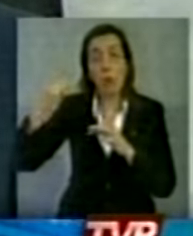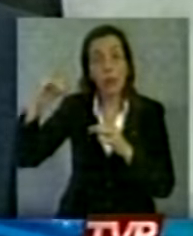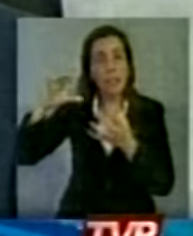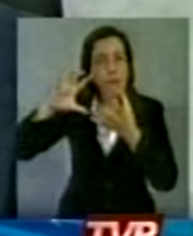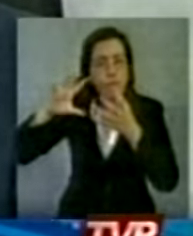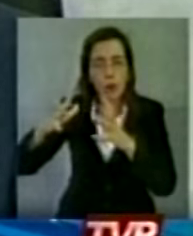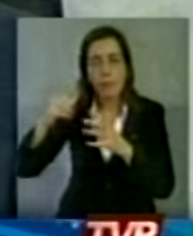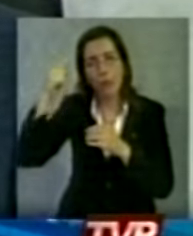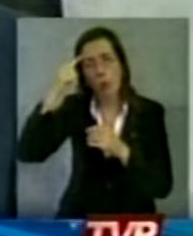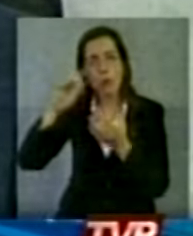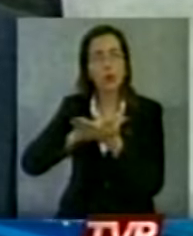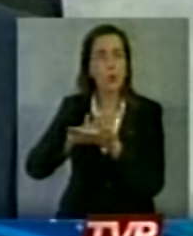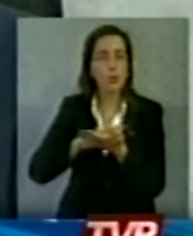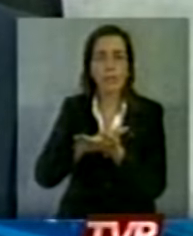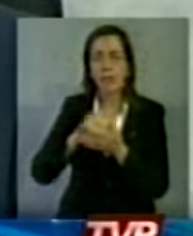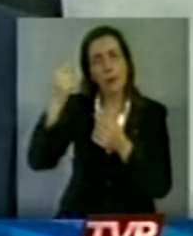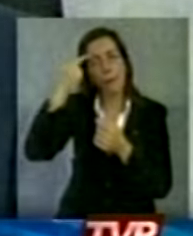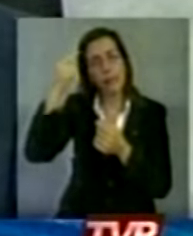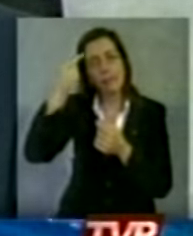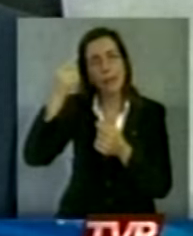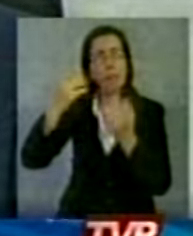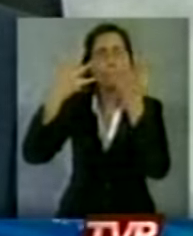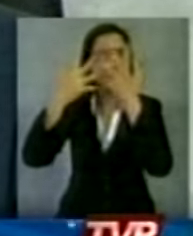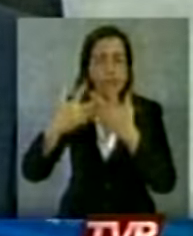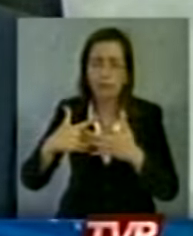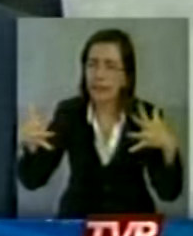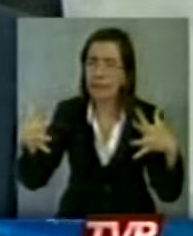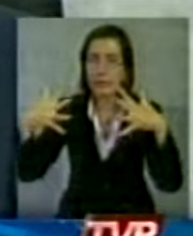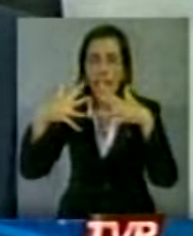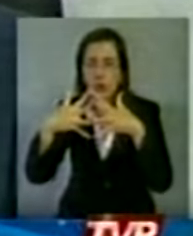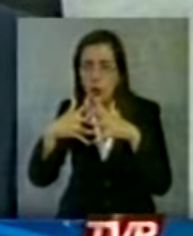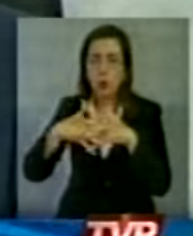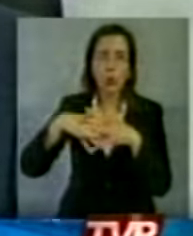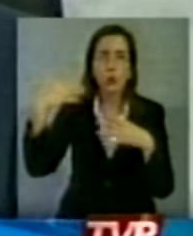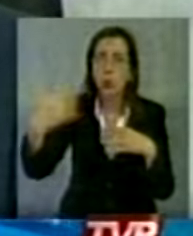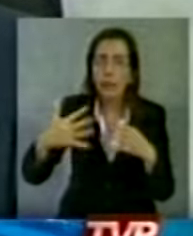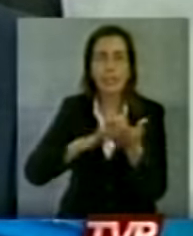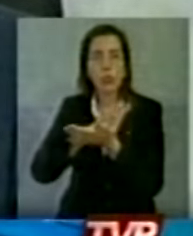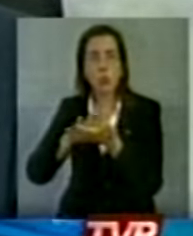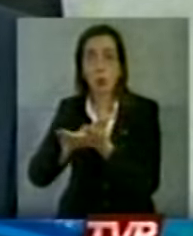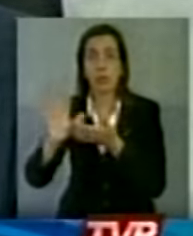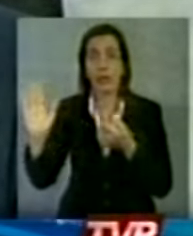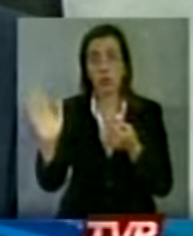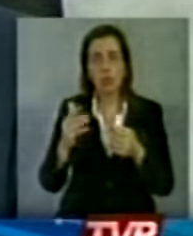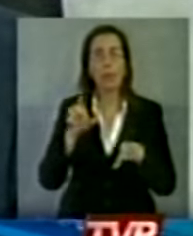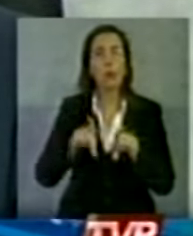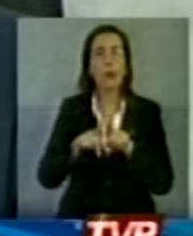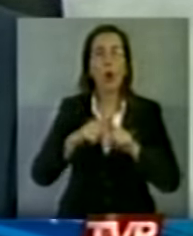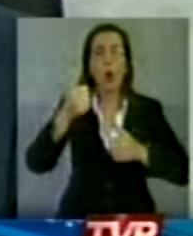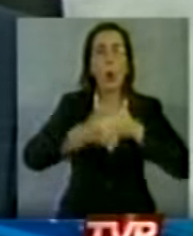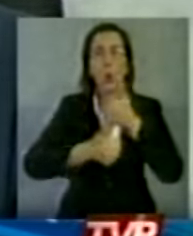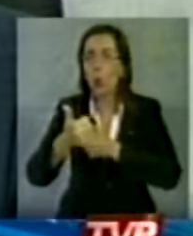mediante políticas integrales que atraviesen todas las áreas del Estado y requieren su concurso colectivo y